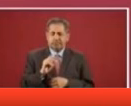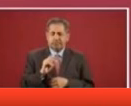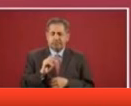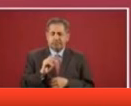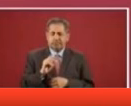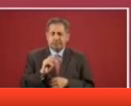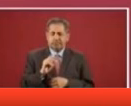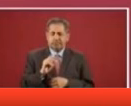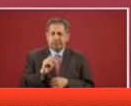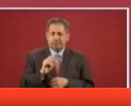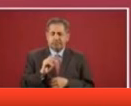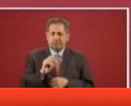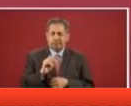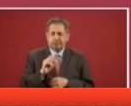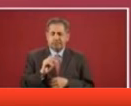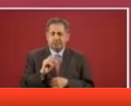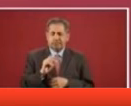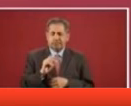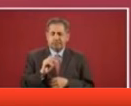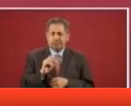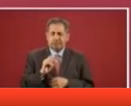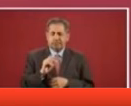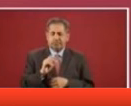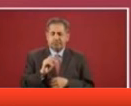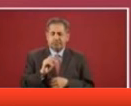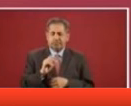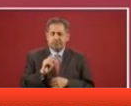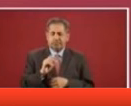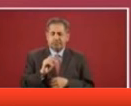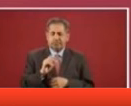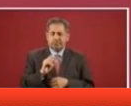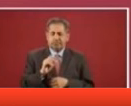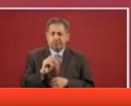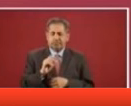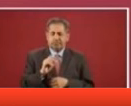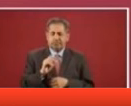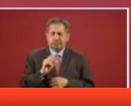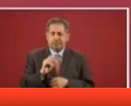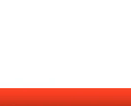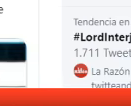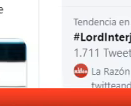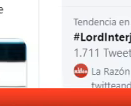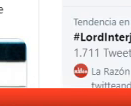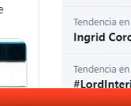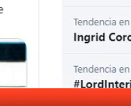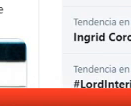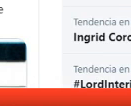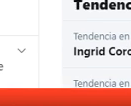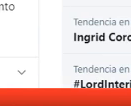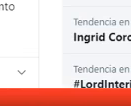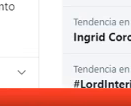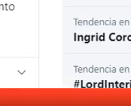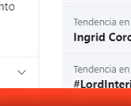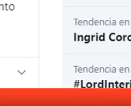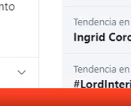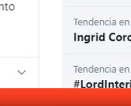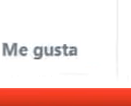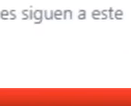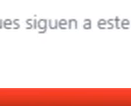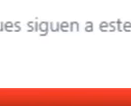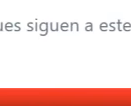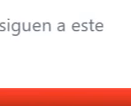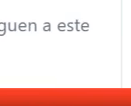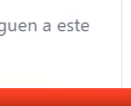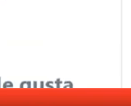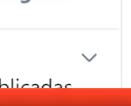tanto de la nación, en este caso de Felipe Calderón. Él sabía, por supuesto que él sabía todo lo que estaba pasando. ¿Qué pasa con Enrique